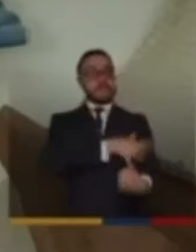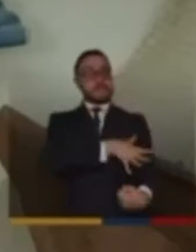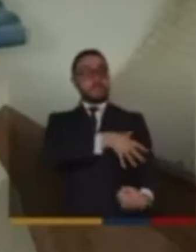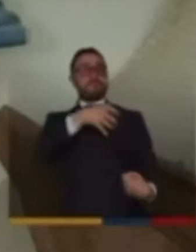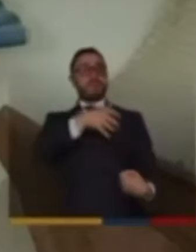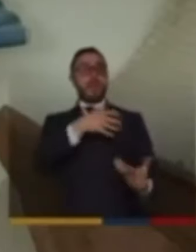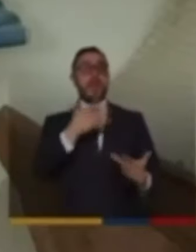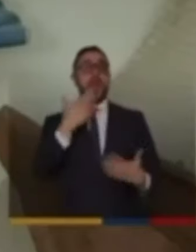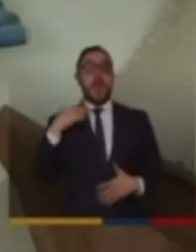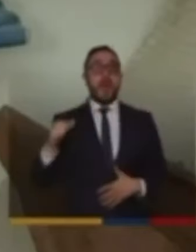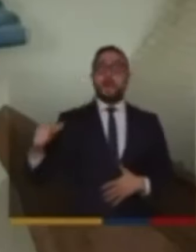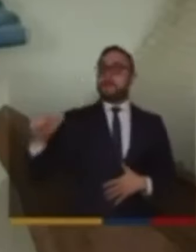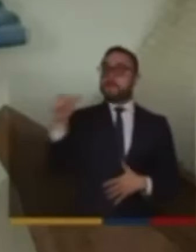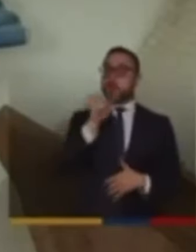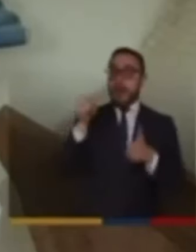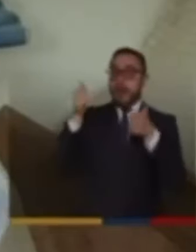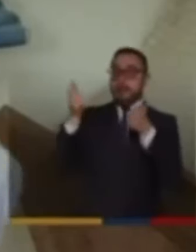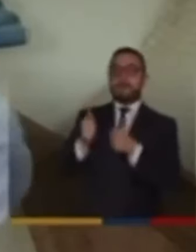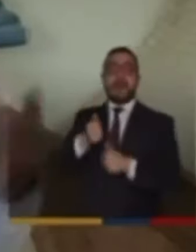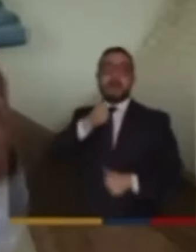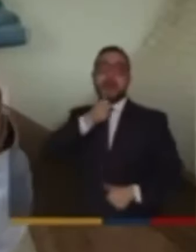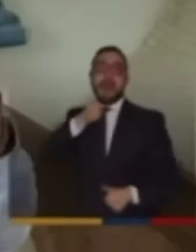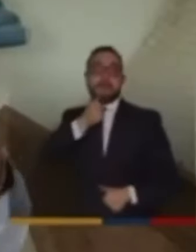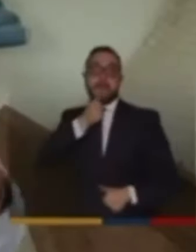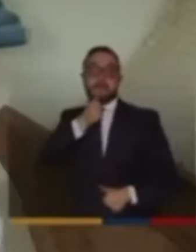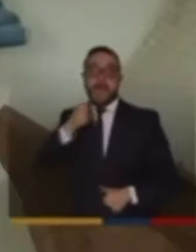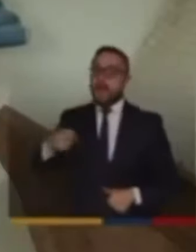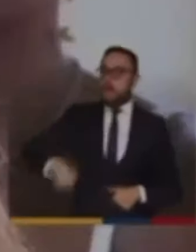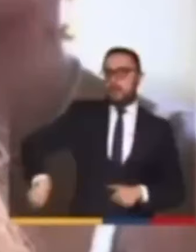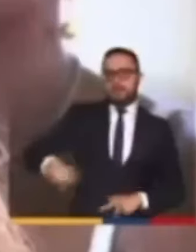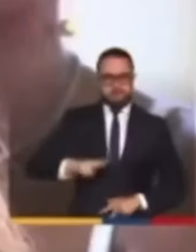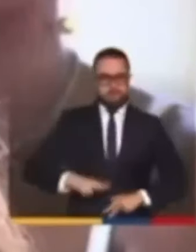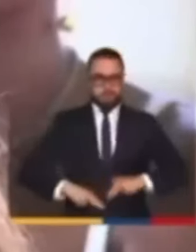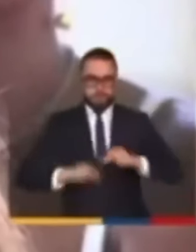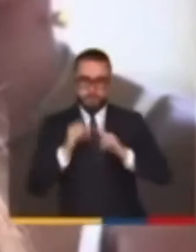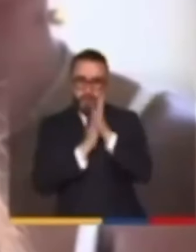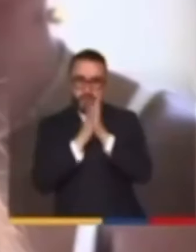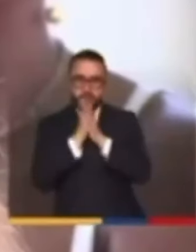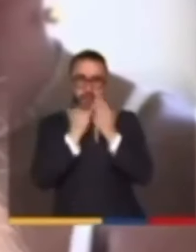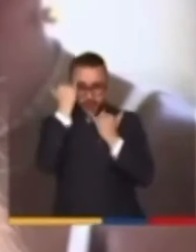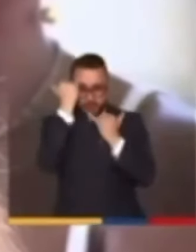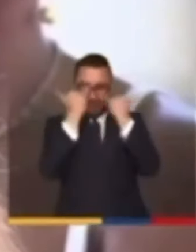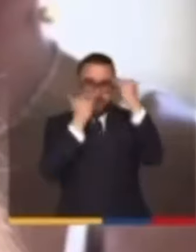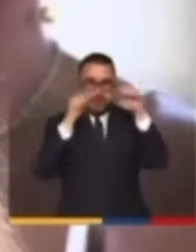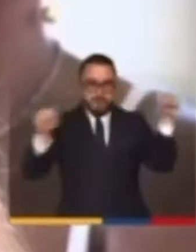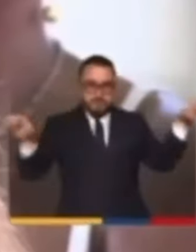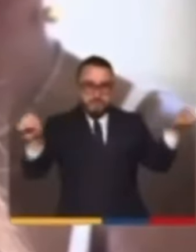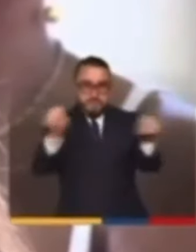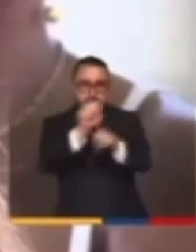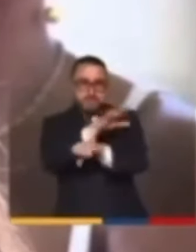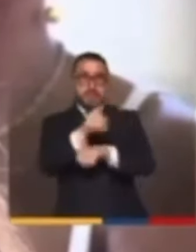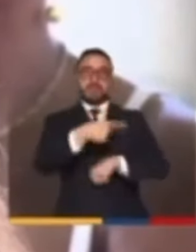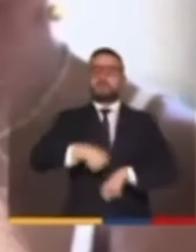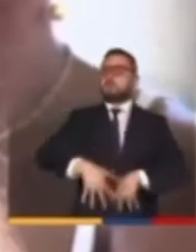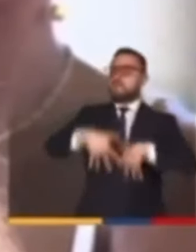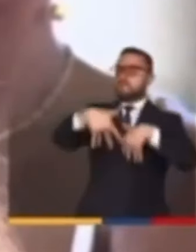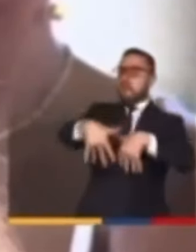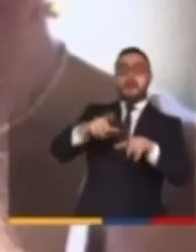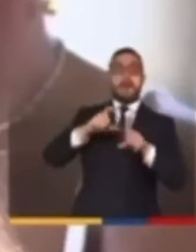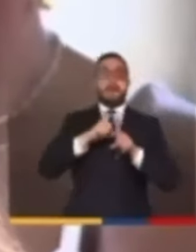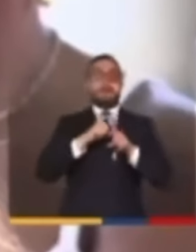y remarca lo que está diciendo con la mano izquierda, mírelo ahí. O sea, es muy